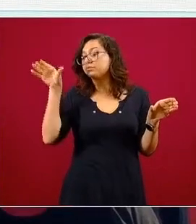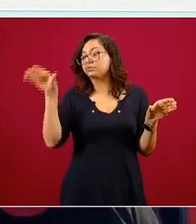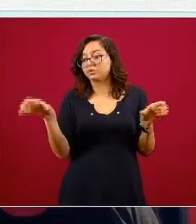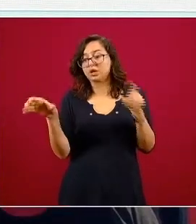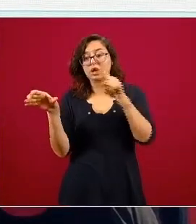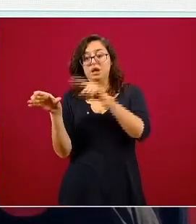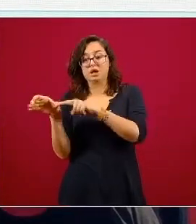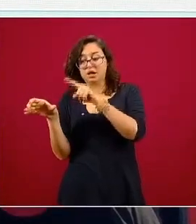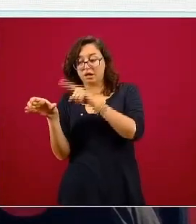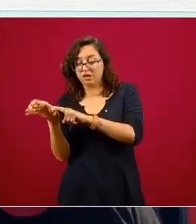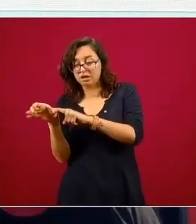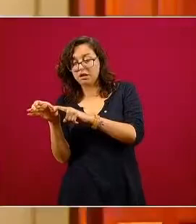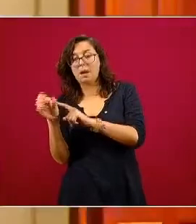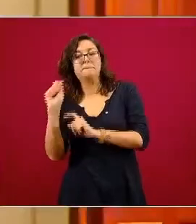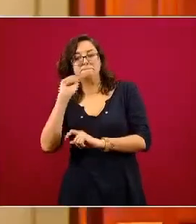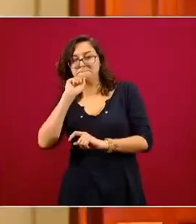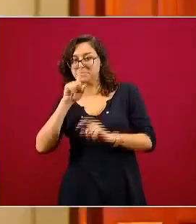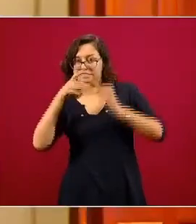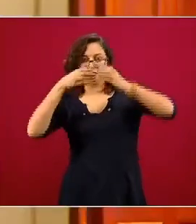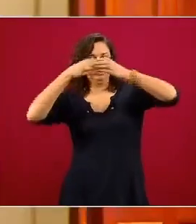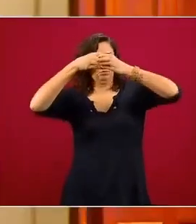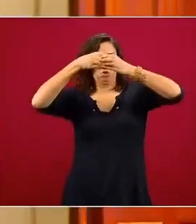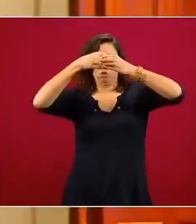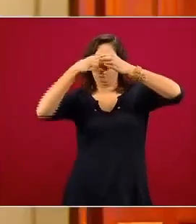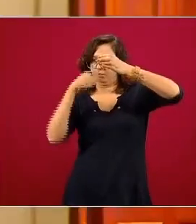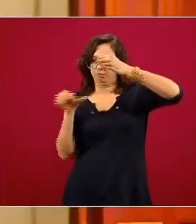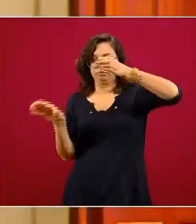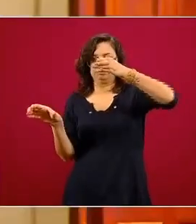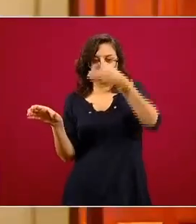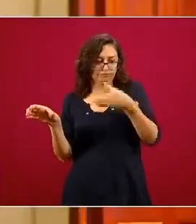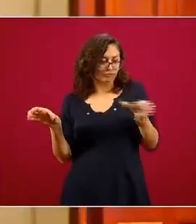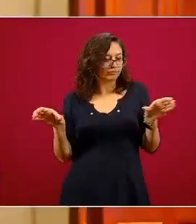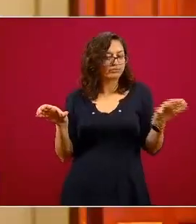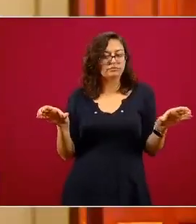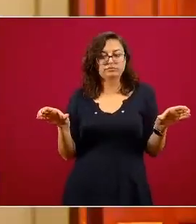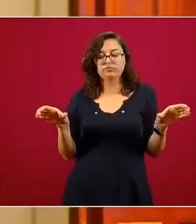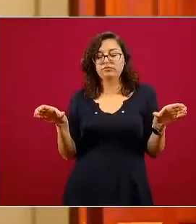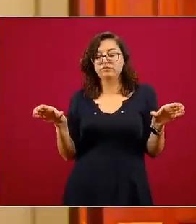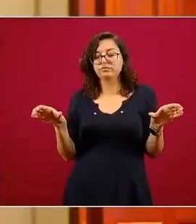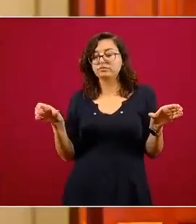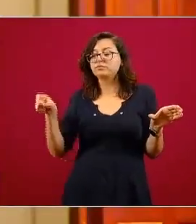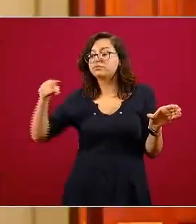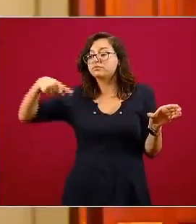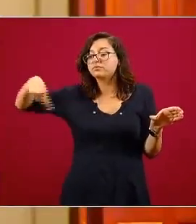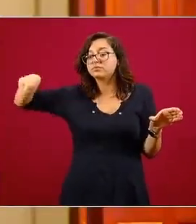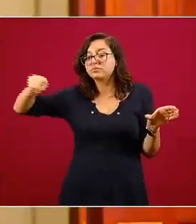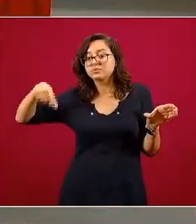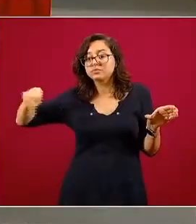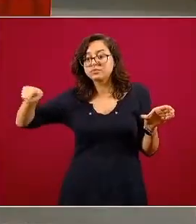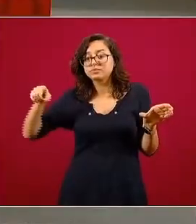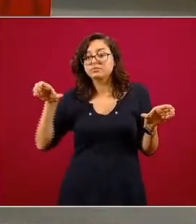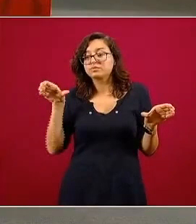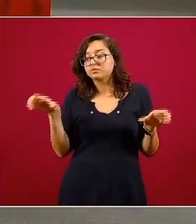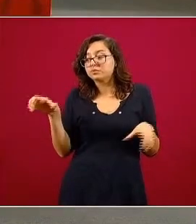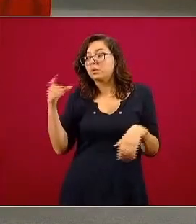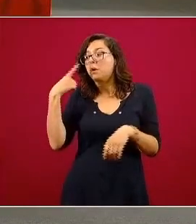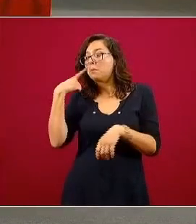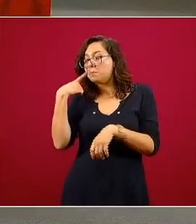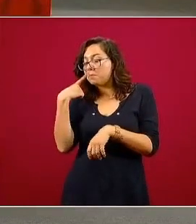una selección aleatoria se determinó en cuál de los dos grupos va a quedar, y ese grupo tiene que